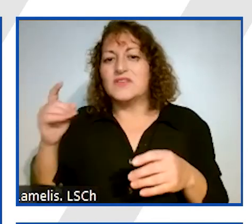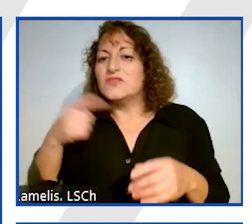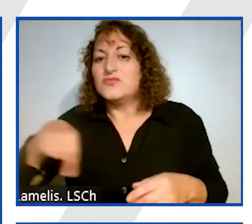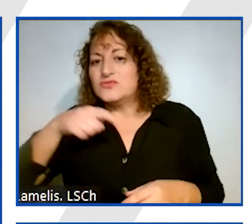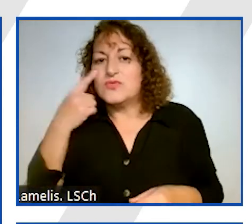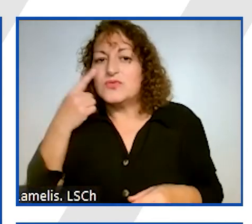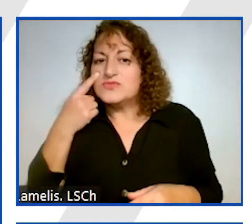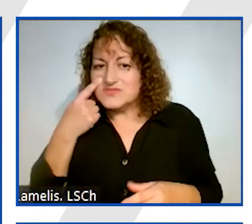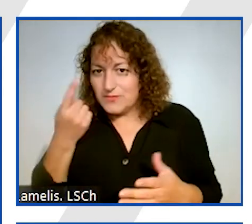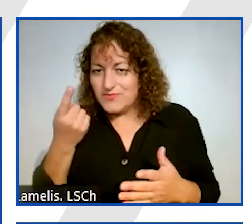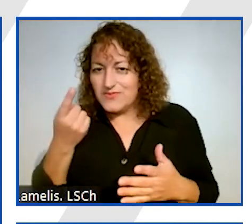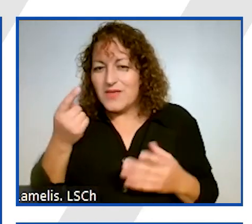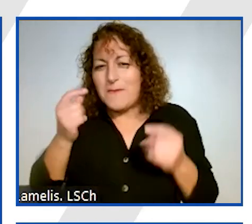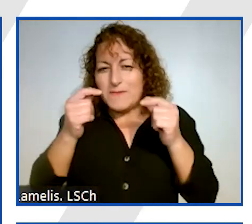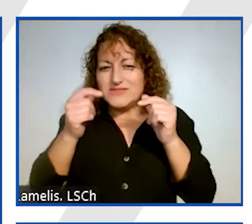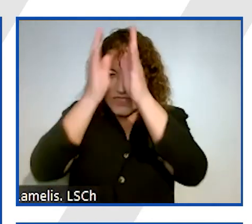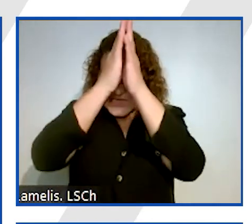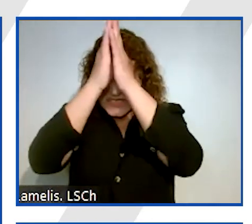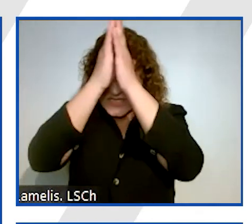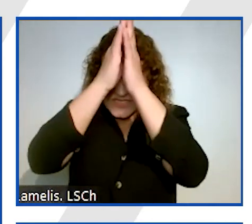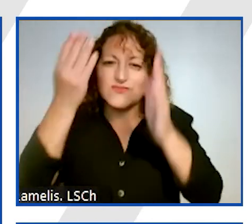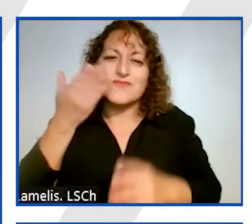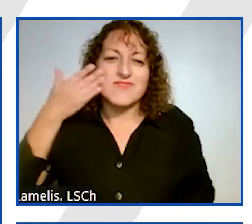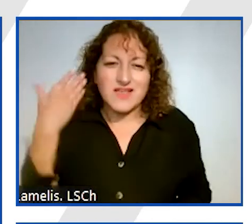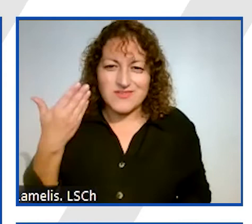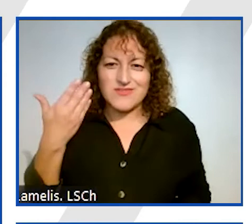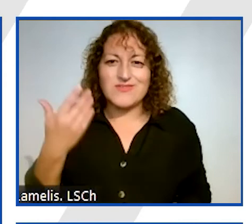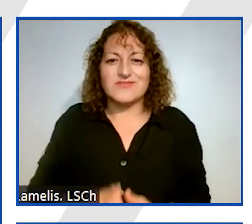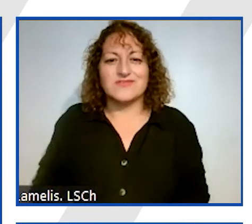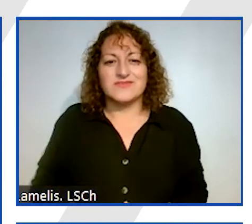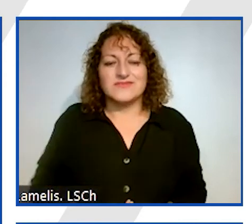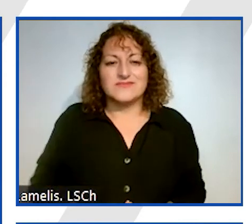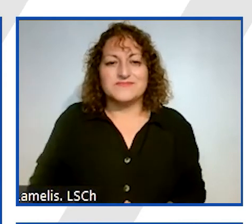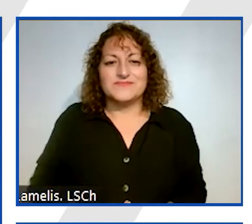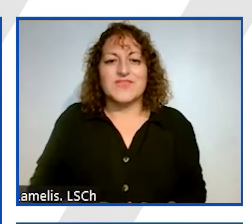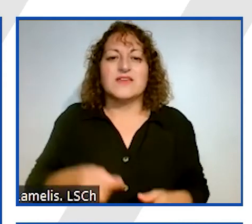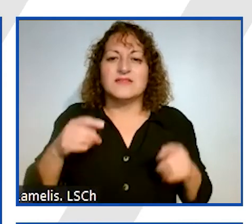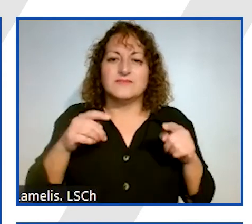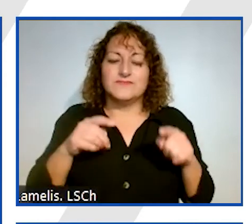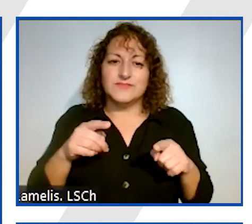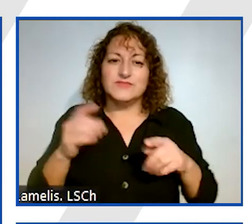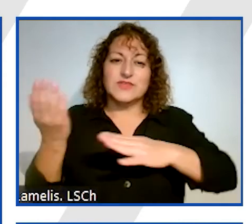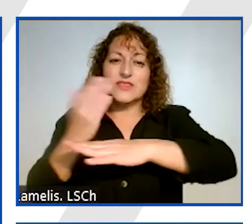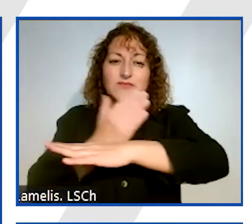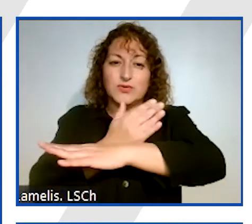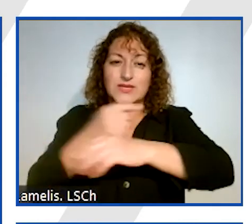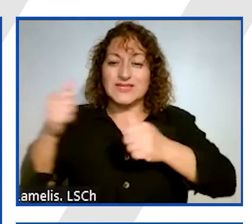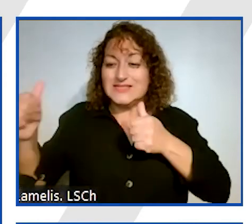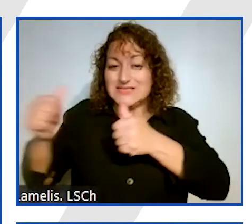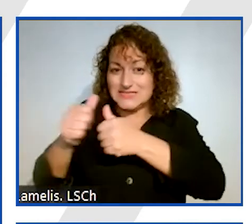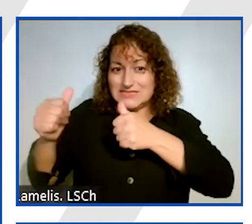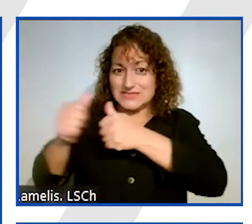reconocer. Son muy parecidos al tiburón blanco, ¿no? Vuelvo para allá. Pero son tiburones que no están cerca de la costa,